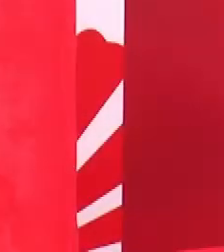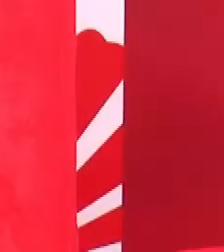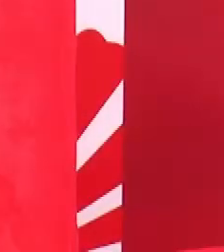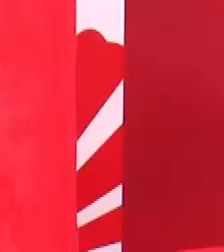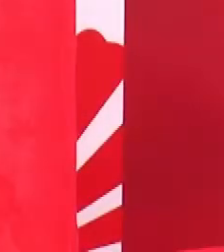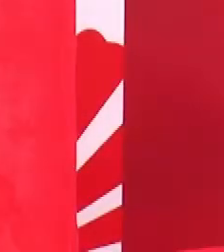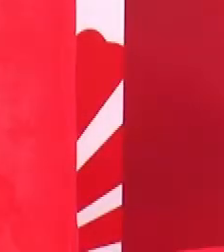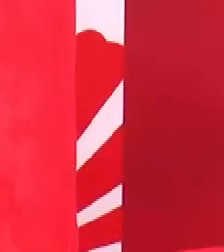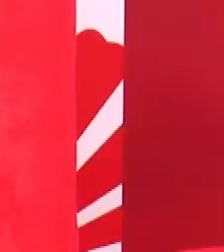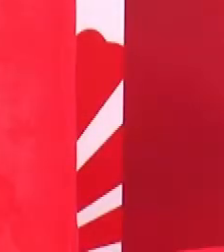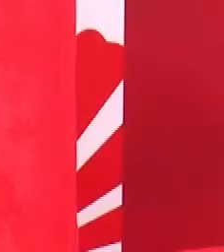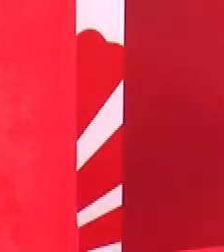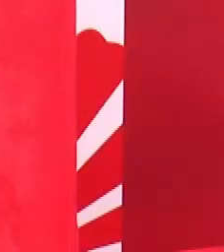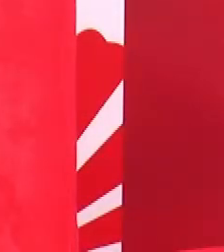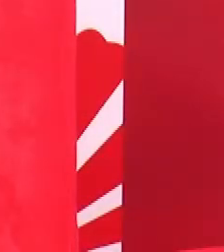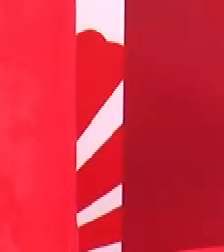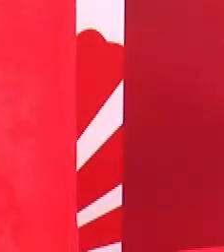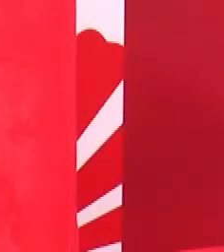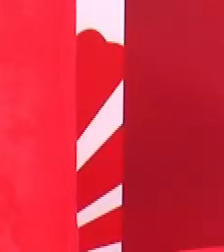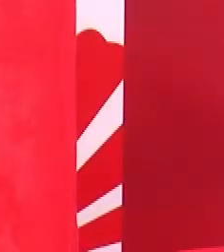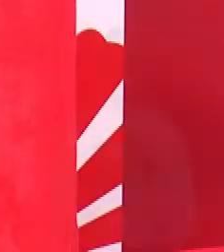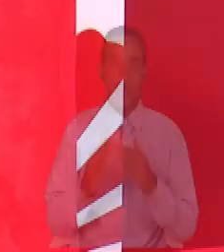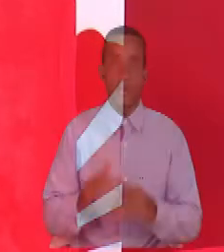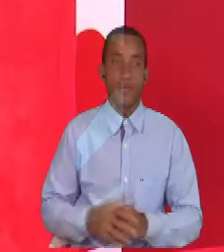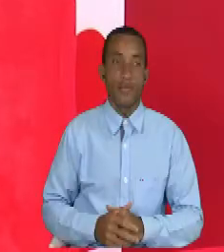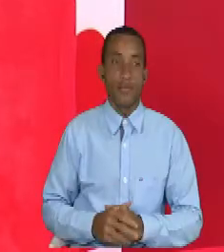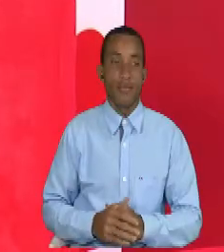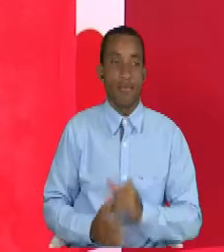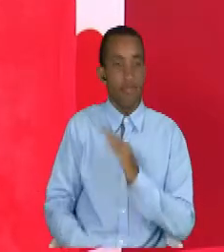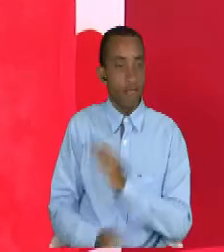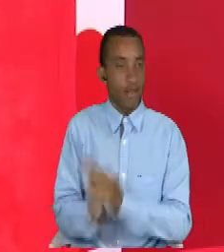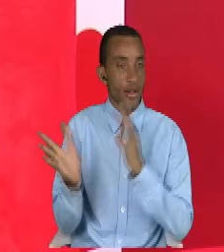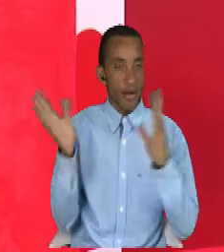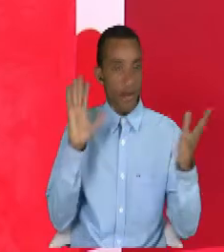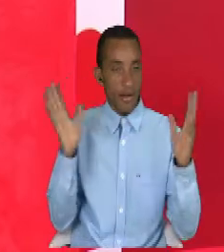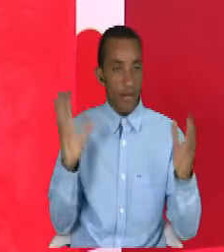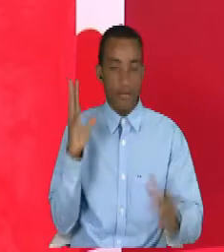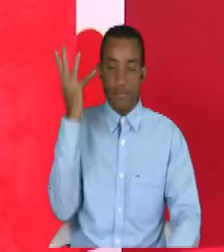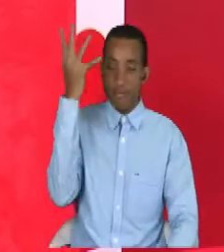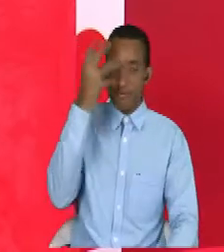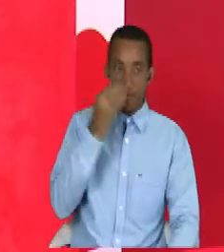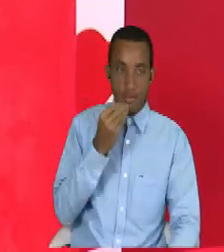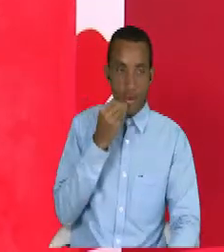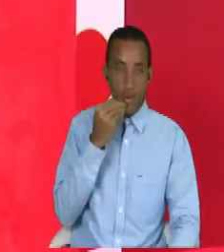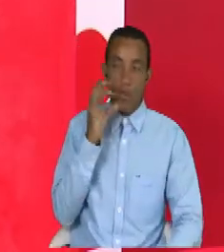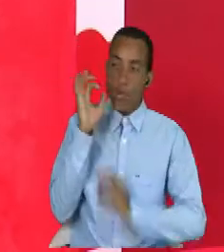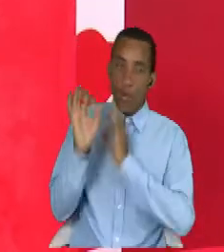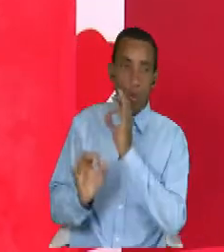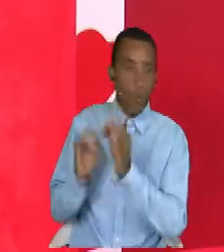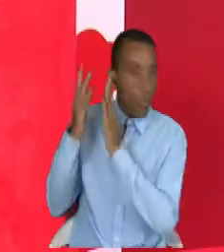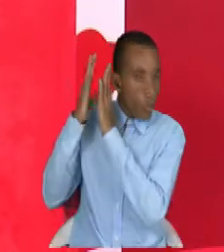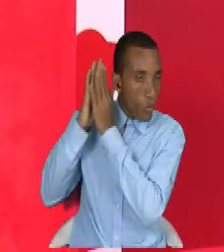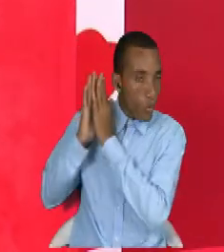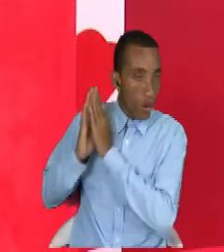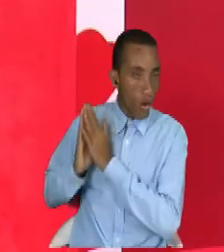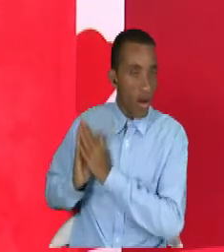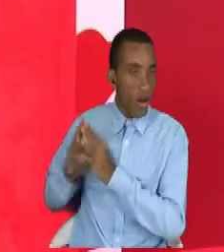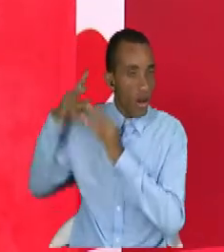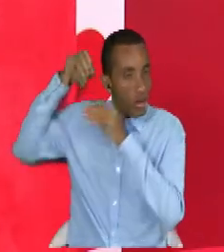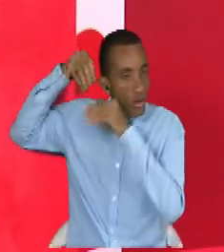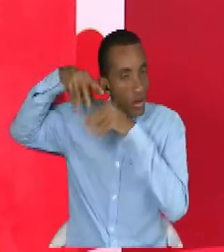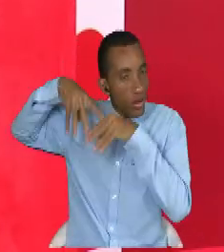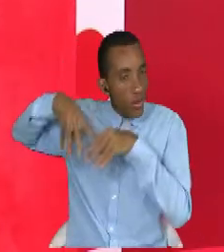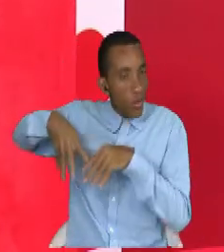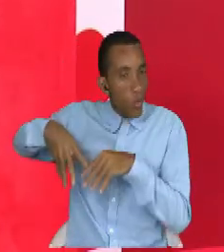bueno aquí en casa seguimos hablando de belleza y del cuidado del cabello señora lucelly cuéntame que compone este maravilloso